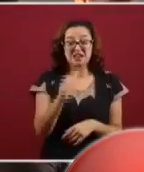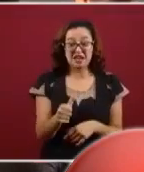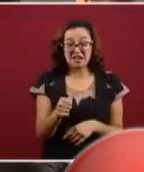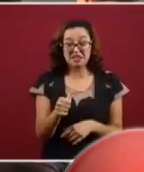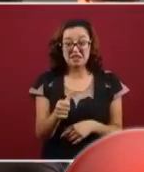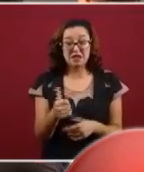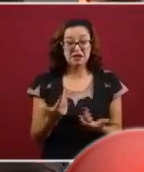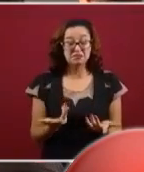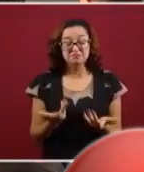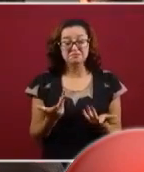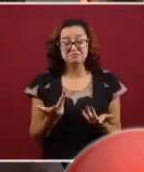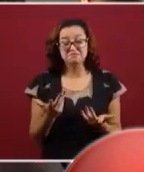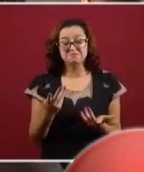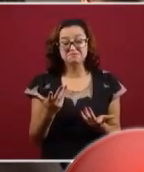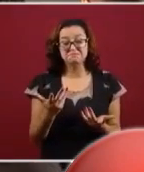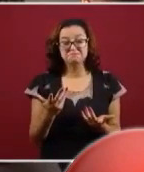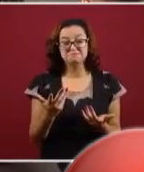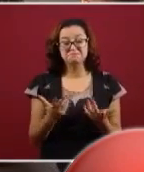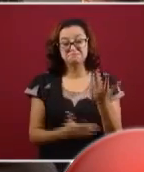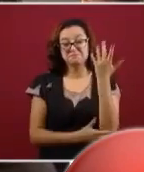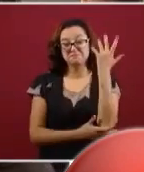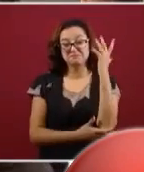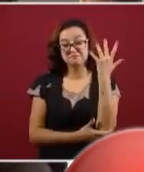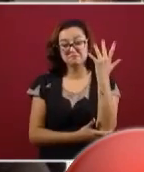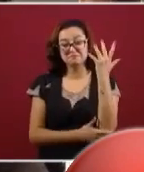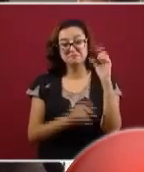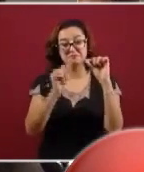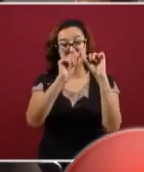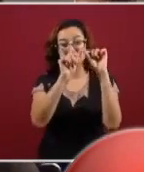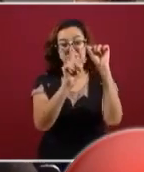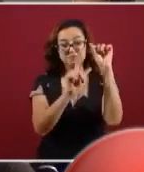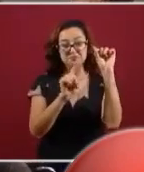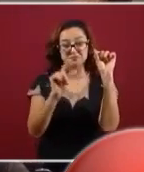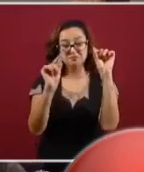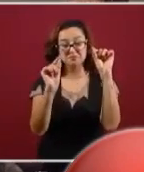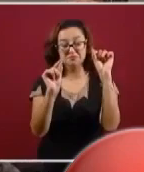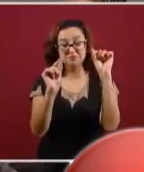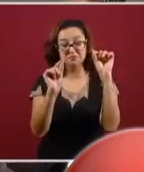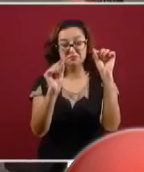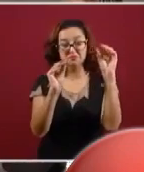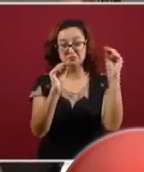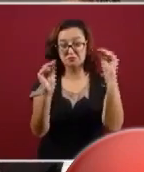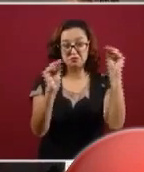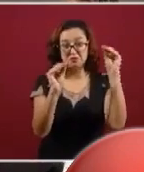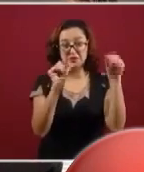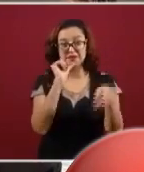una hoja del árbol de la política,